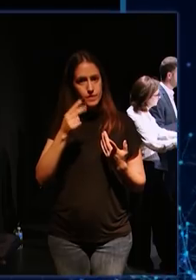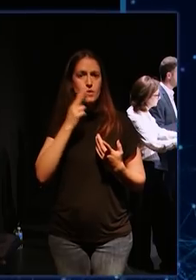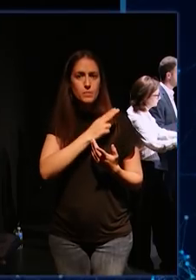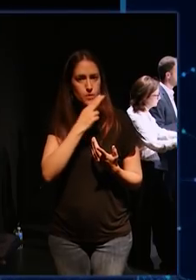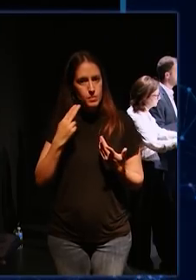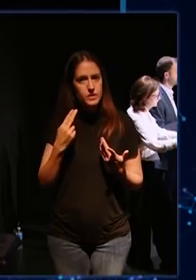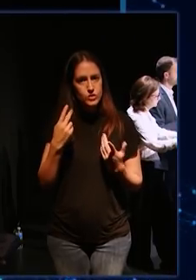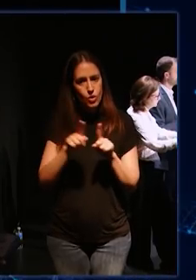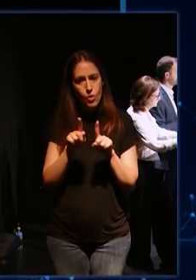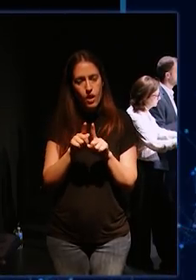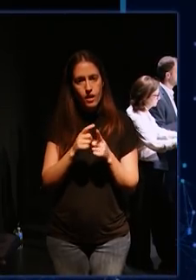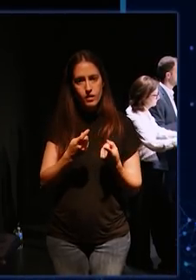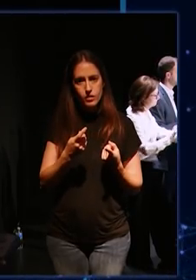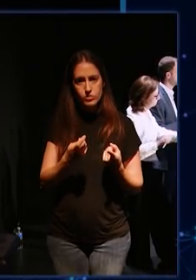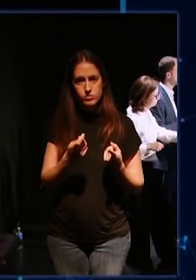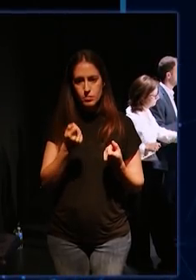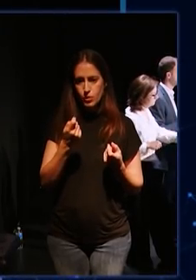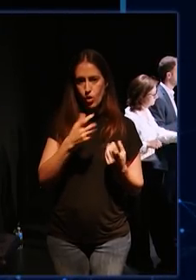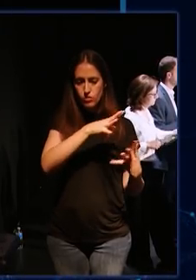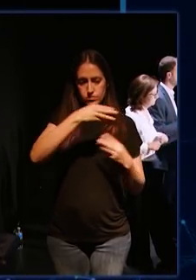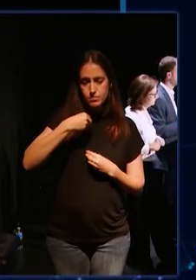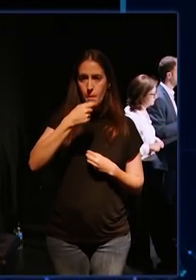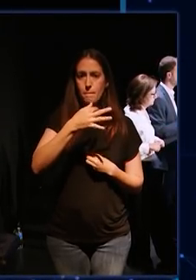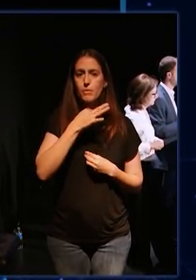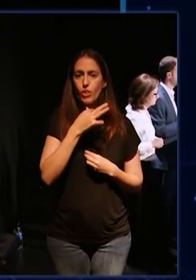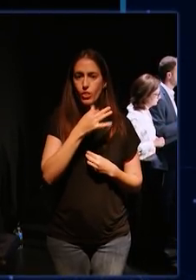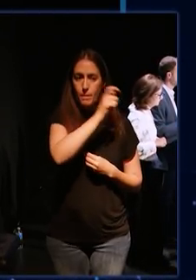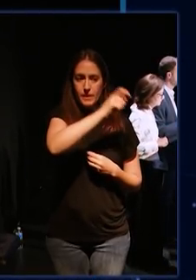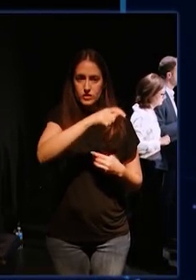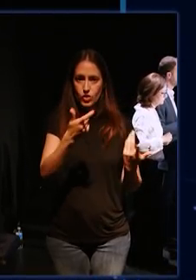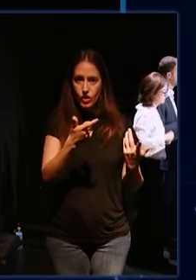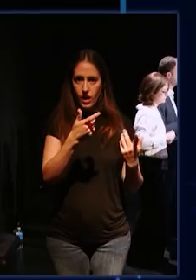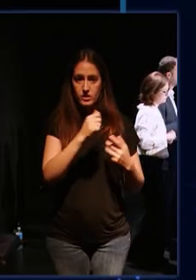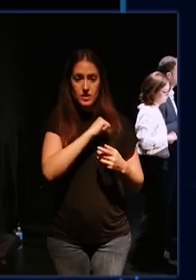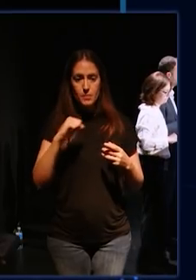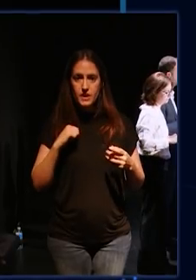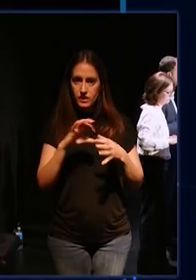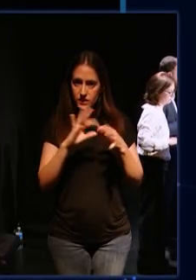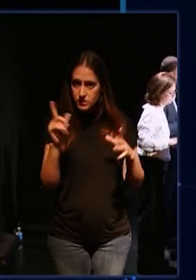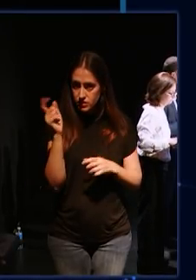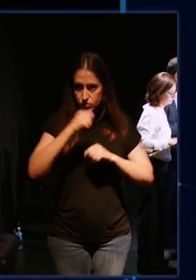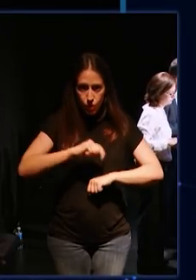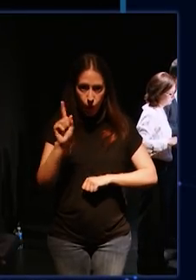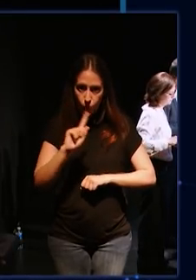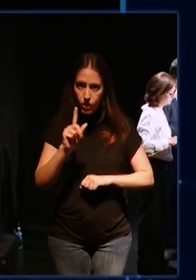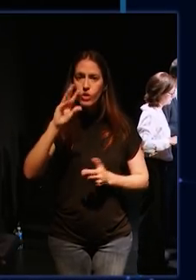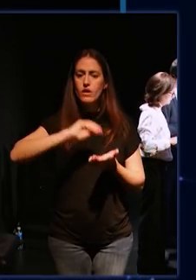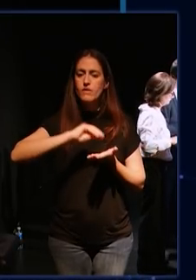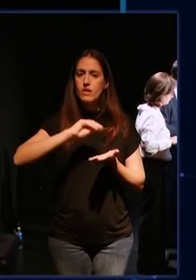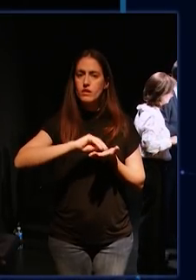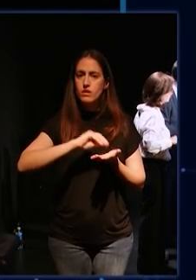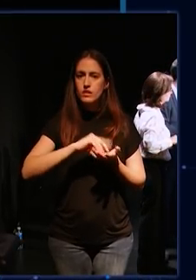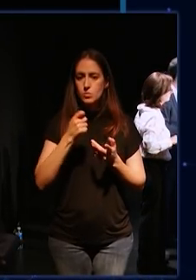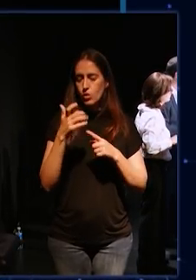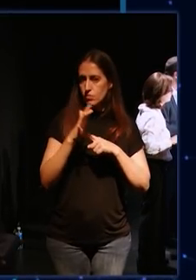dar voz a ese sector de la población que no se siente identificado con el independentismo y que a veces se ha sentido dejado